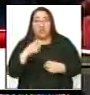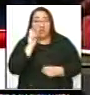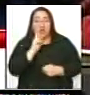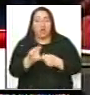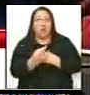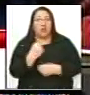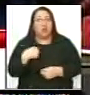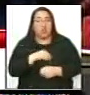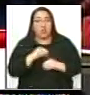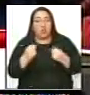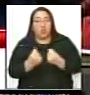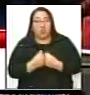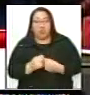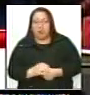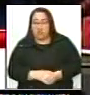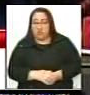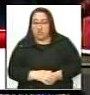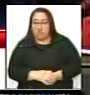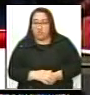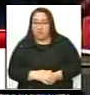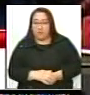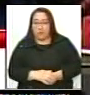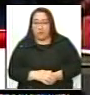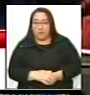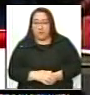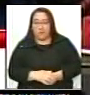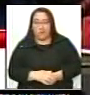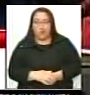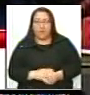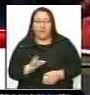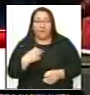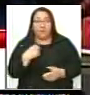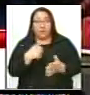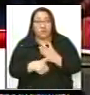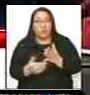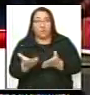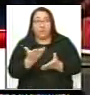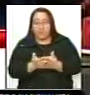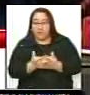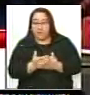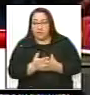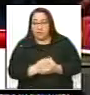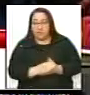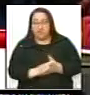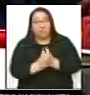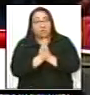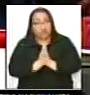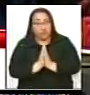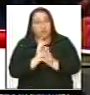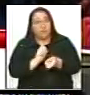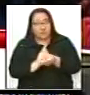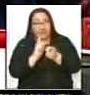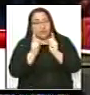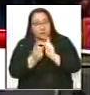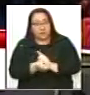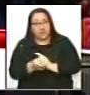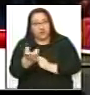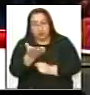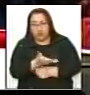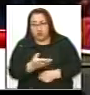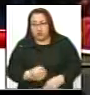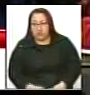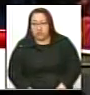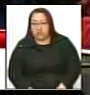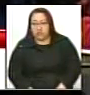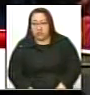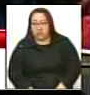nuestra bancada o contra nuestro partido. Porque no hay ningún documento que nos diga, señores, por favor, reemplacen o cedan su cupo. Lo